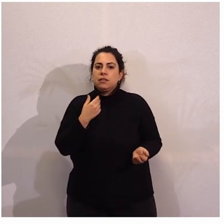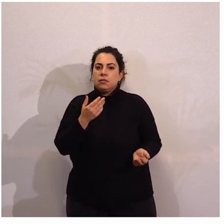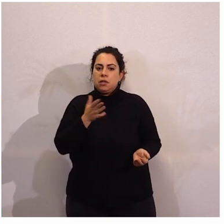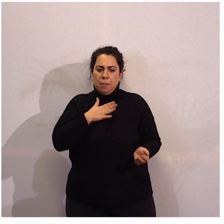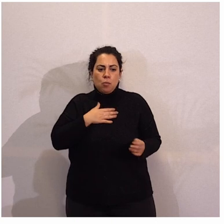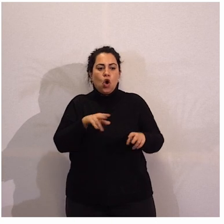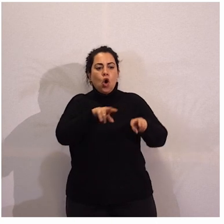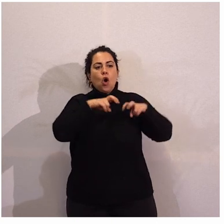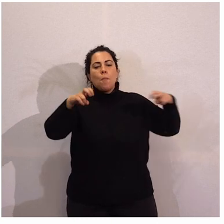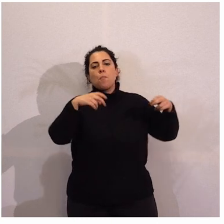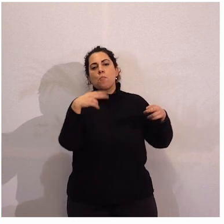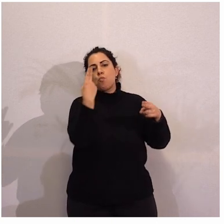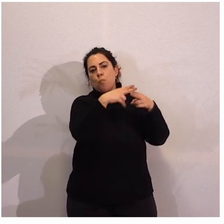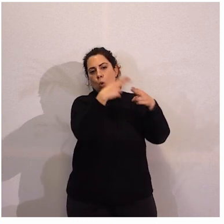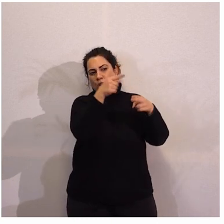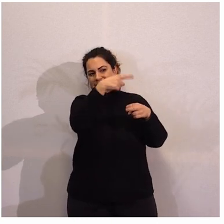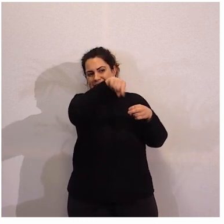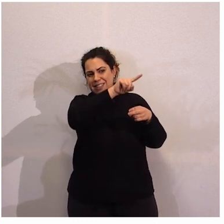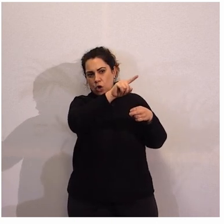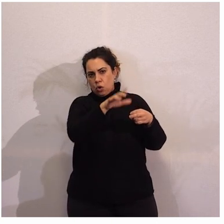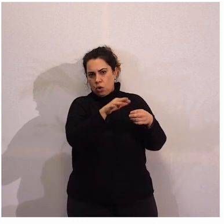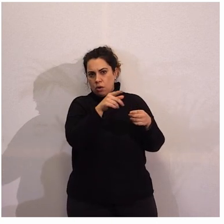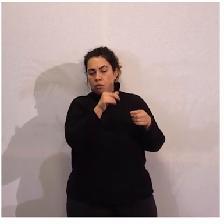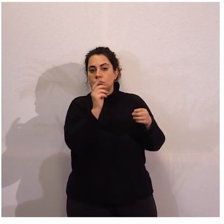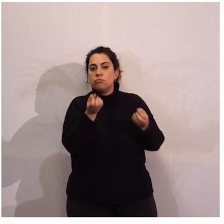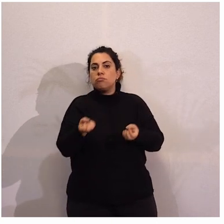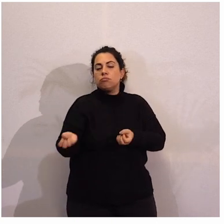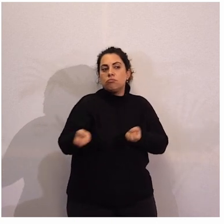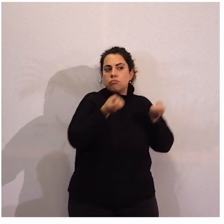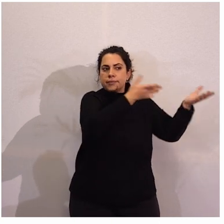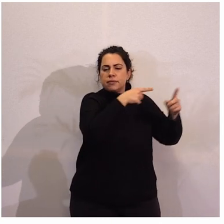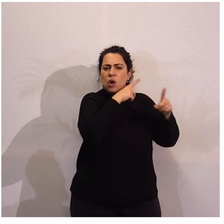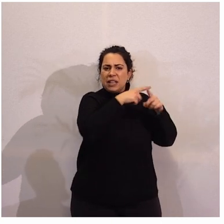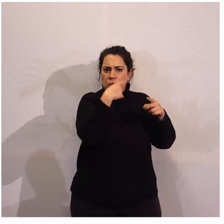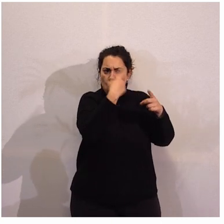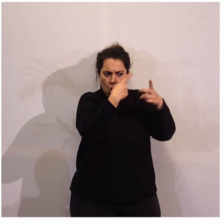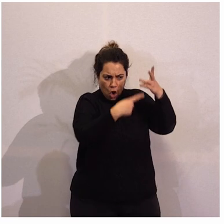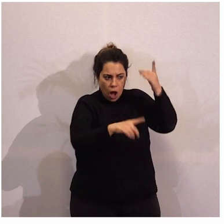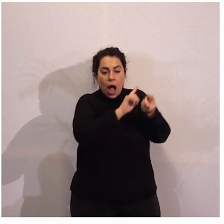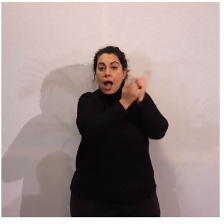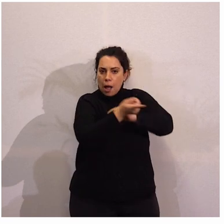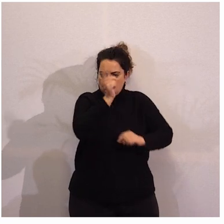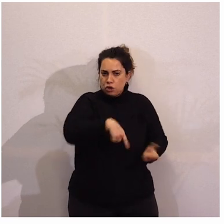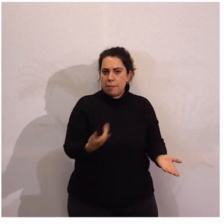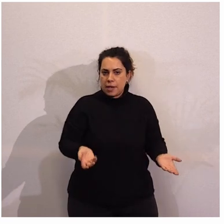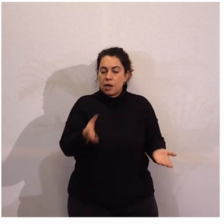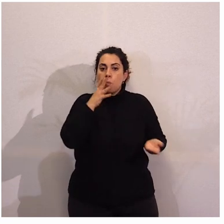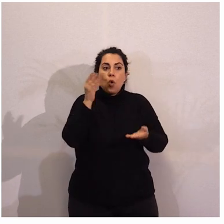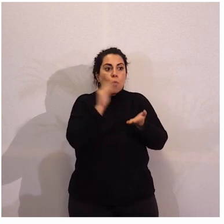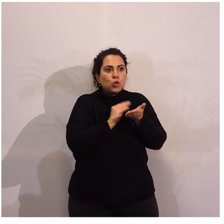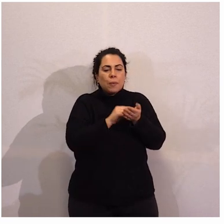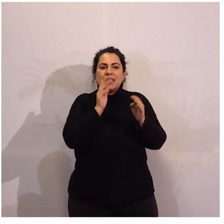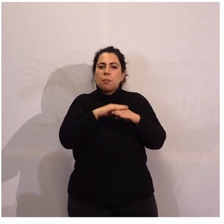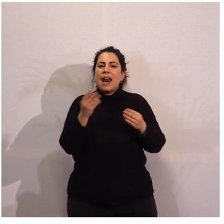nuestros políticos y de nuestras políticas para que cambien otras cosas. Porque muchas veces, para que cambien la vida de